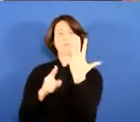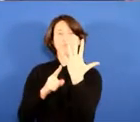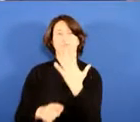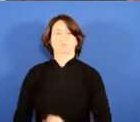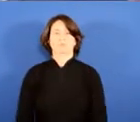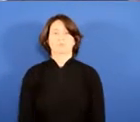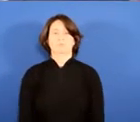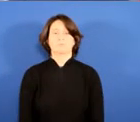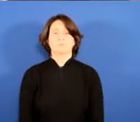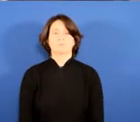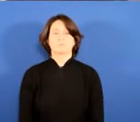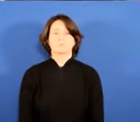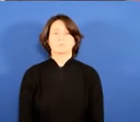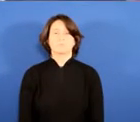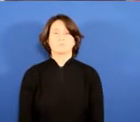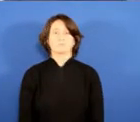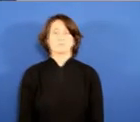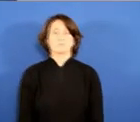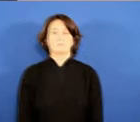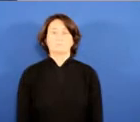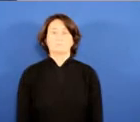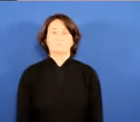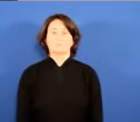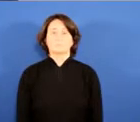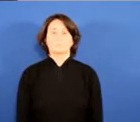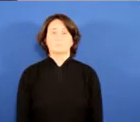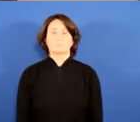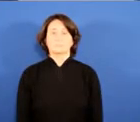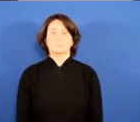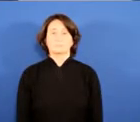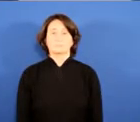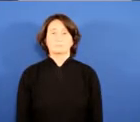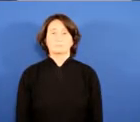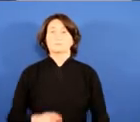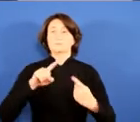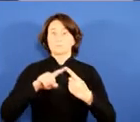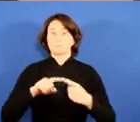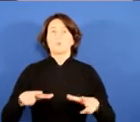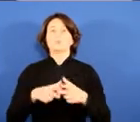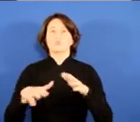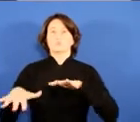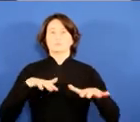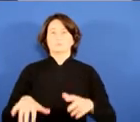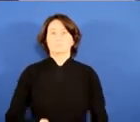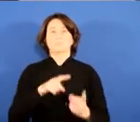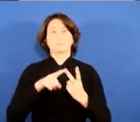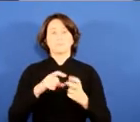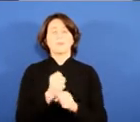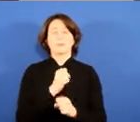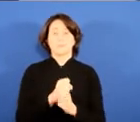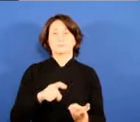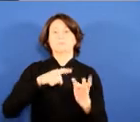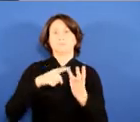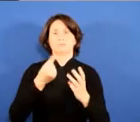es duro y de ajuste, la actuación foral girará en Vizcaya en el próximo año en torno a 5 grandes prioridades: acción